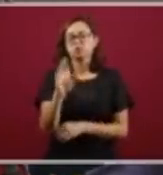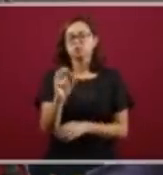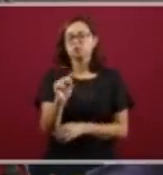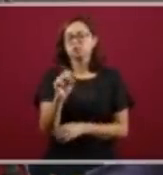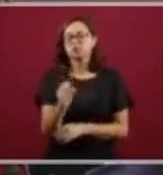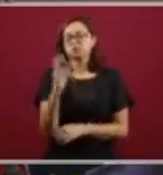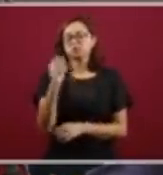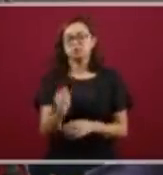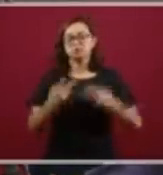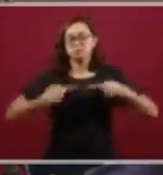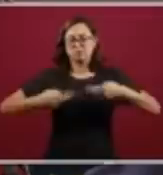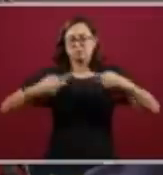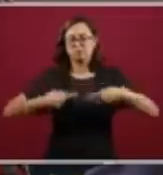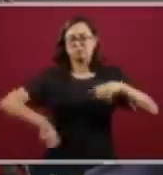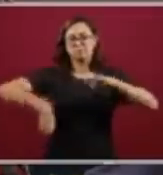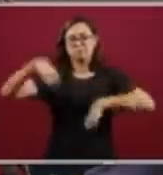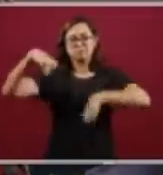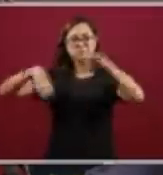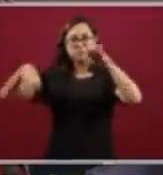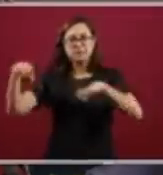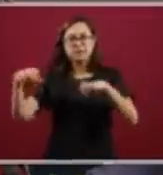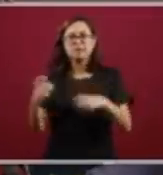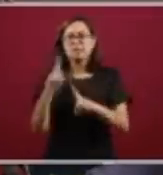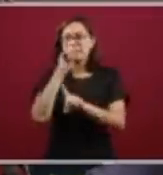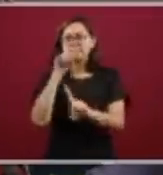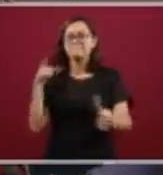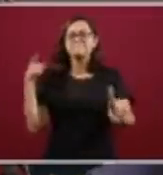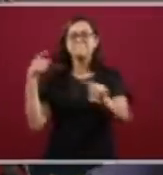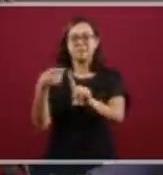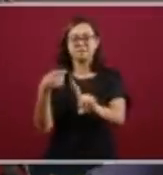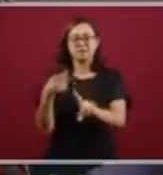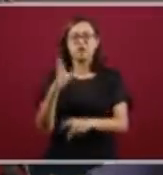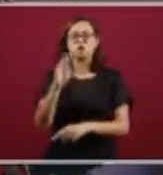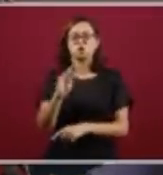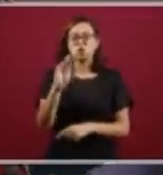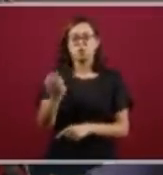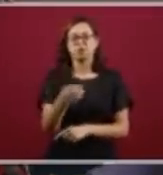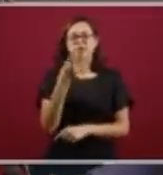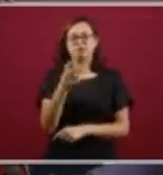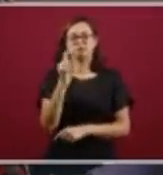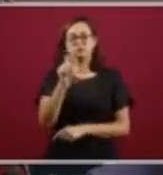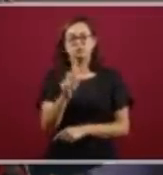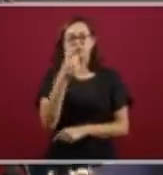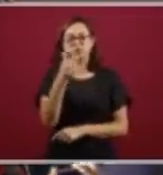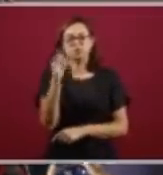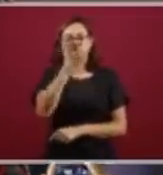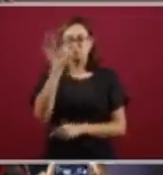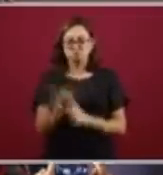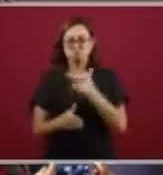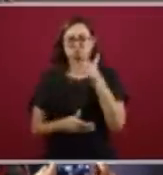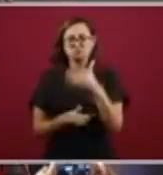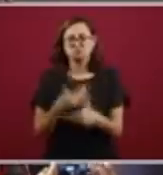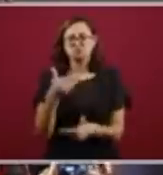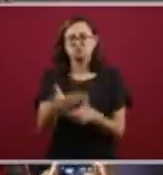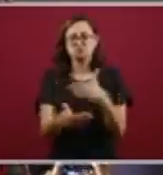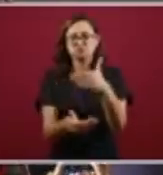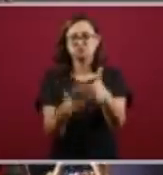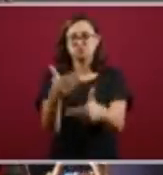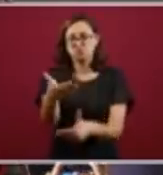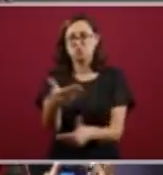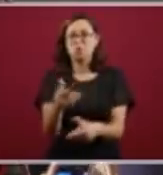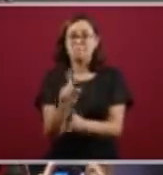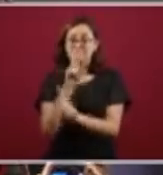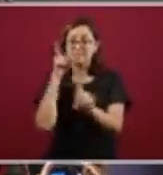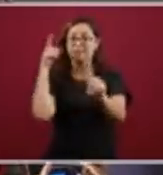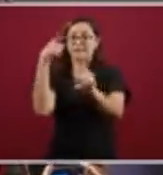8.038.469 adultos mayores, lo que significa nuestra meta el 93.6% de avance respecto a la